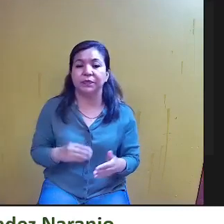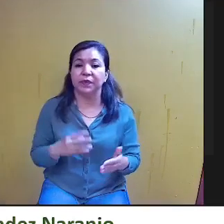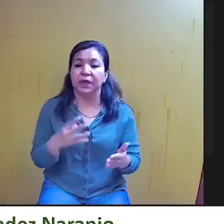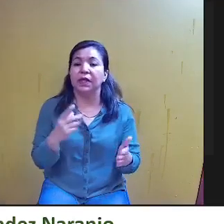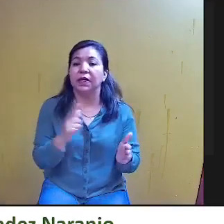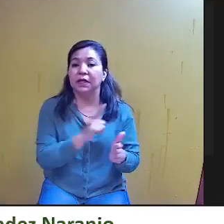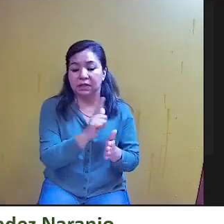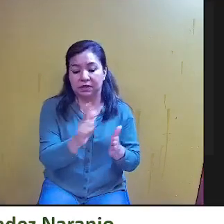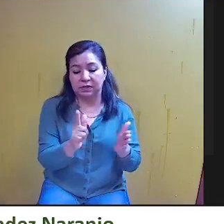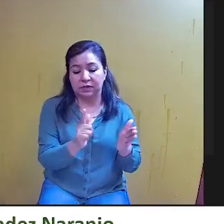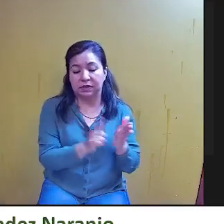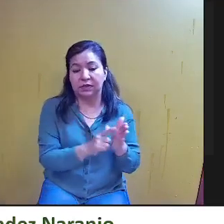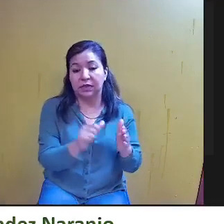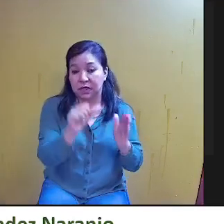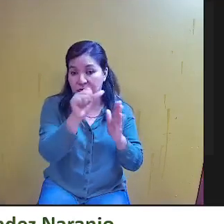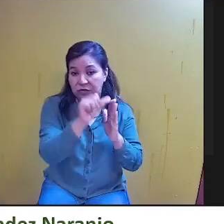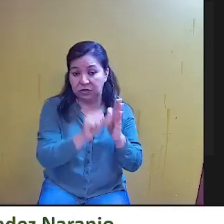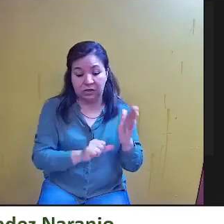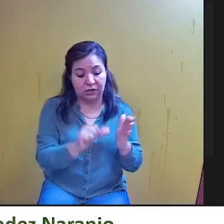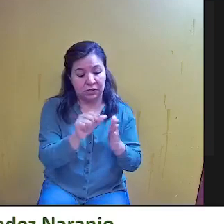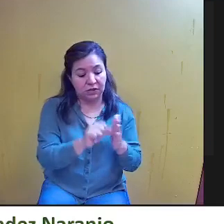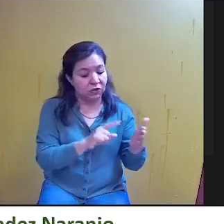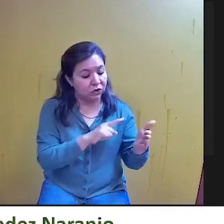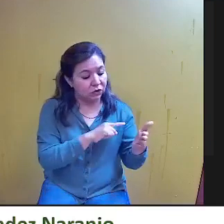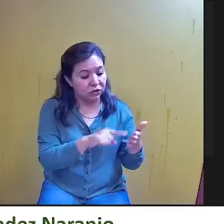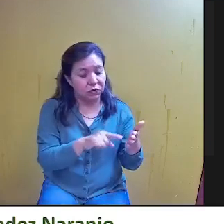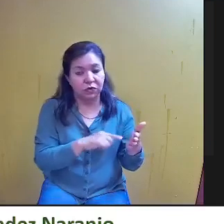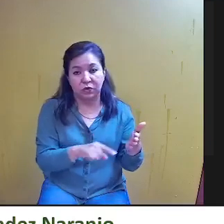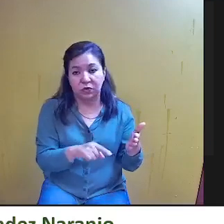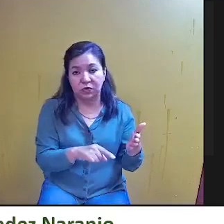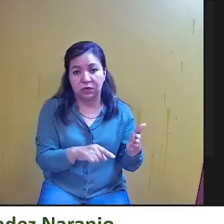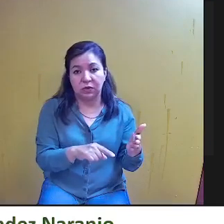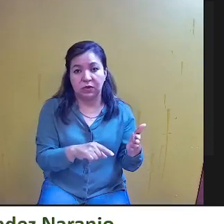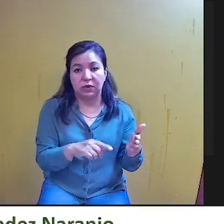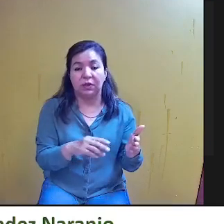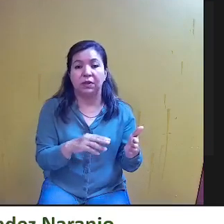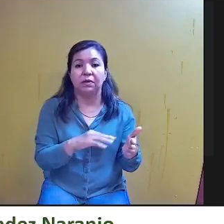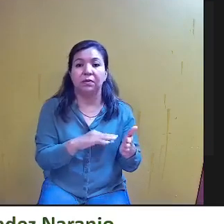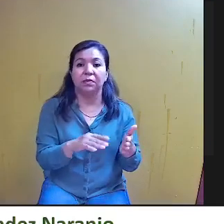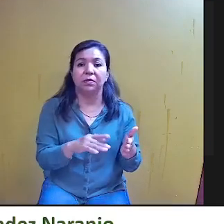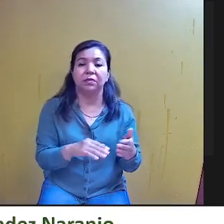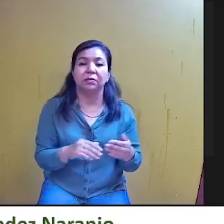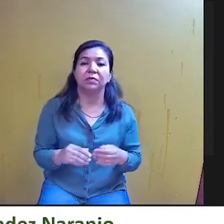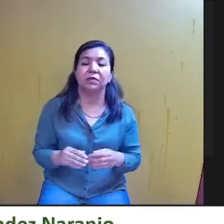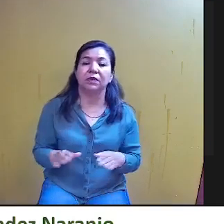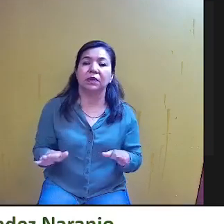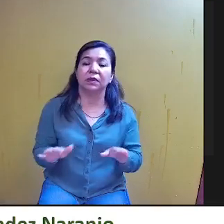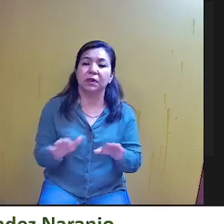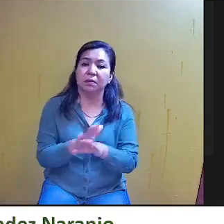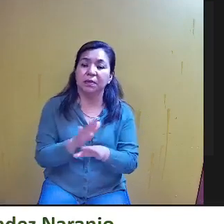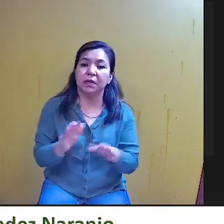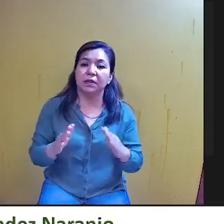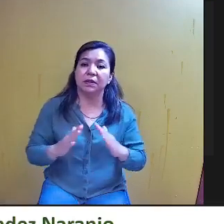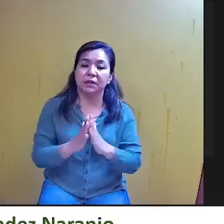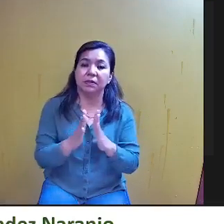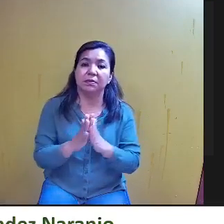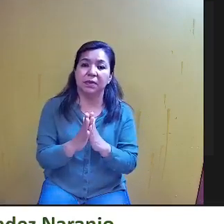está encaminada a considerar a los mejores promedios para el acceso a una consejería propietaria o suplente y o su